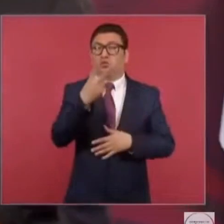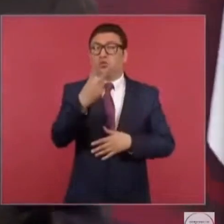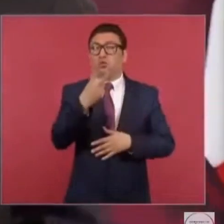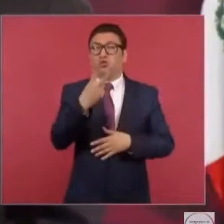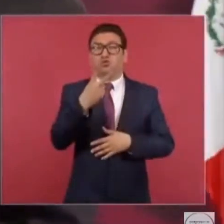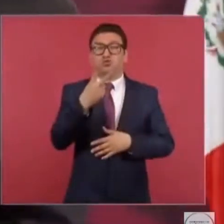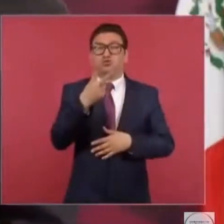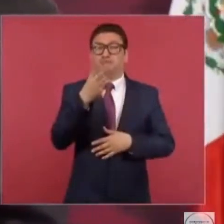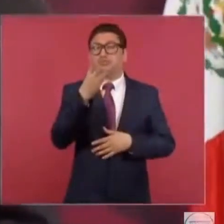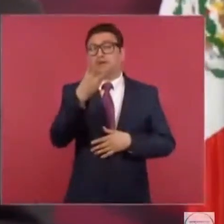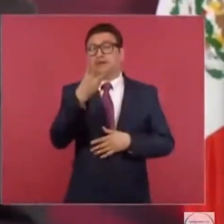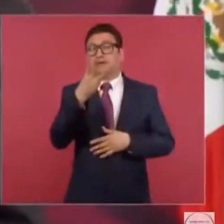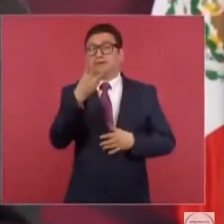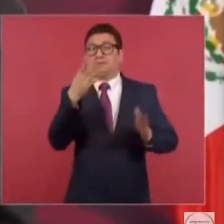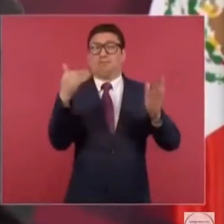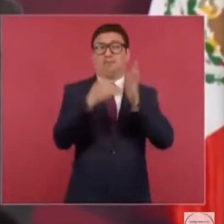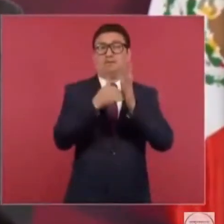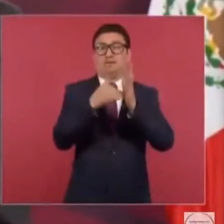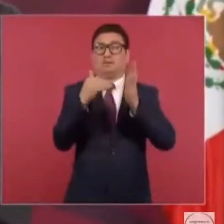2,000,000,000,000,